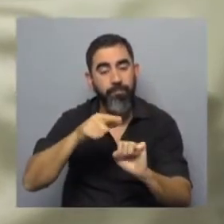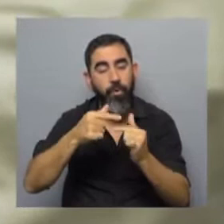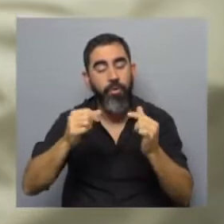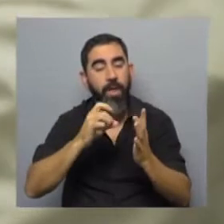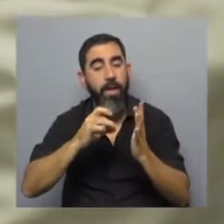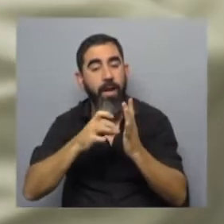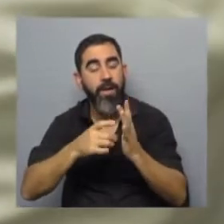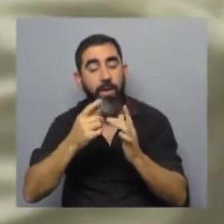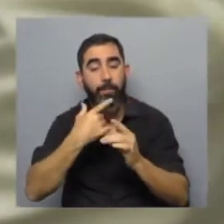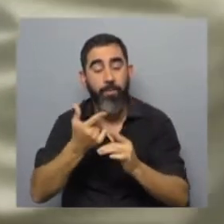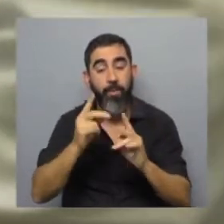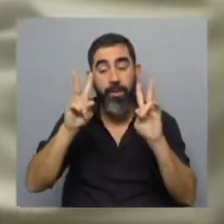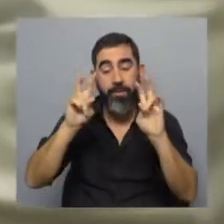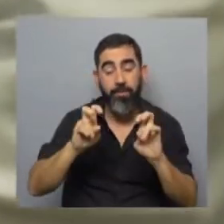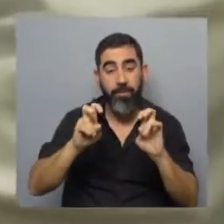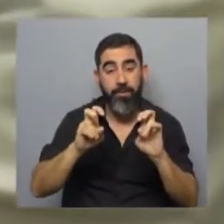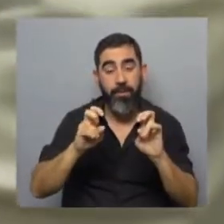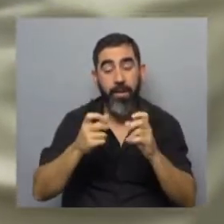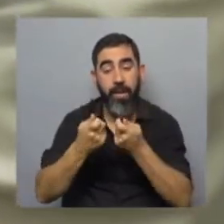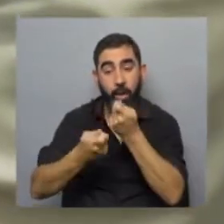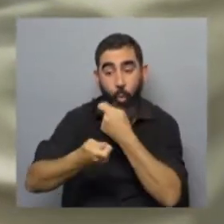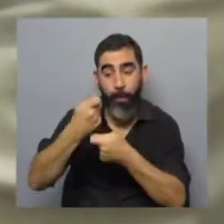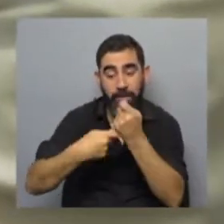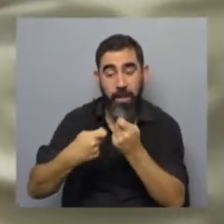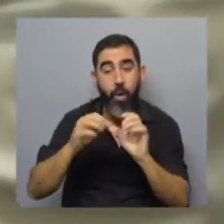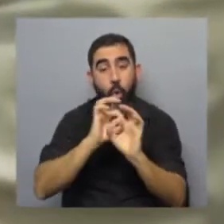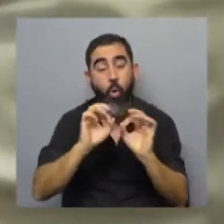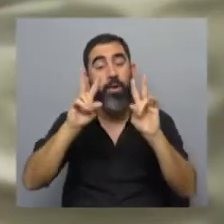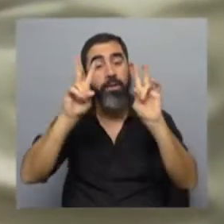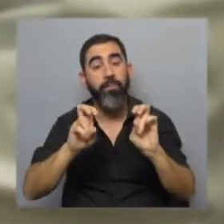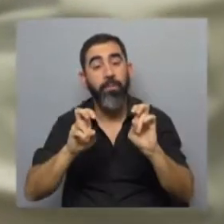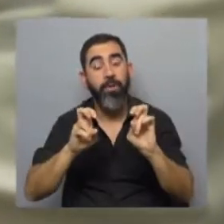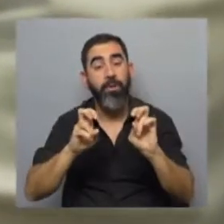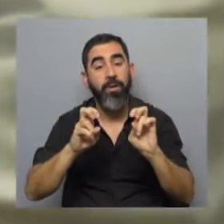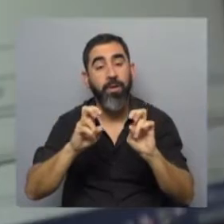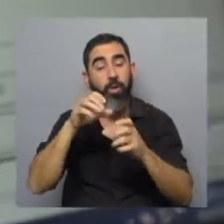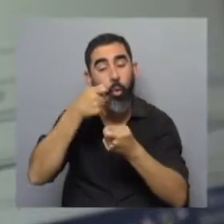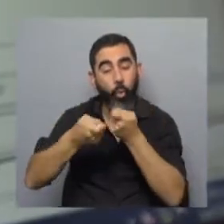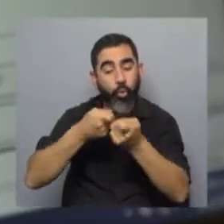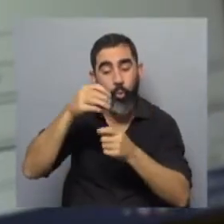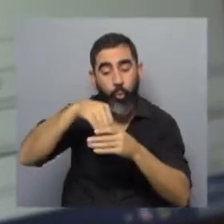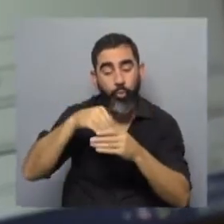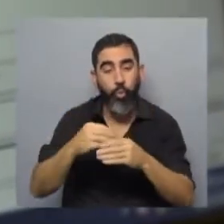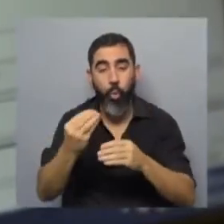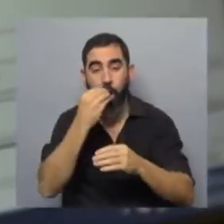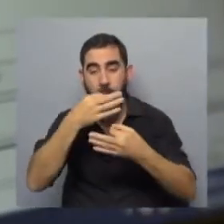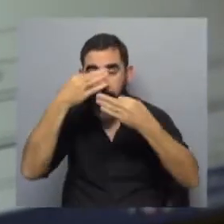calidad, tanto desde el punto de vista comercial como desde el punto de vista composicional, nutricional,